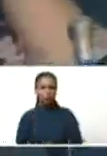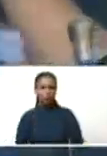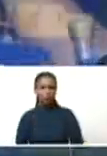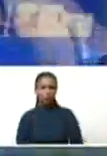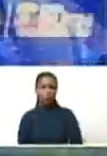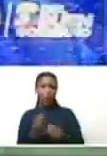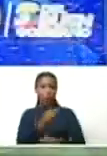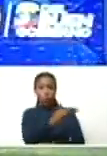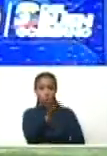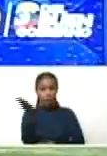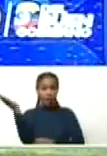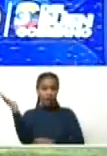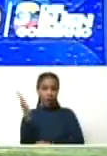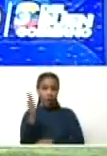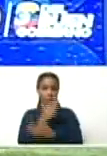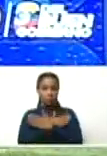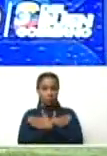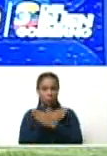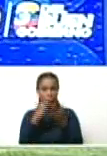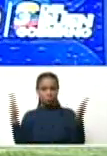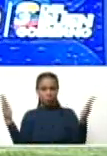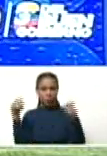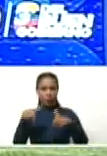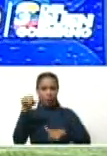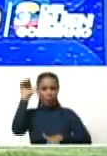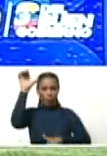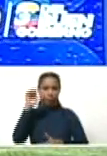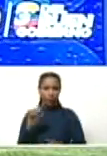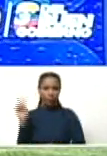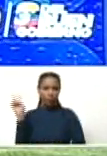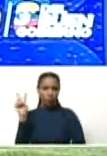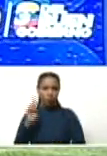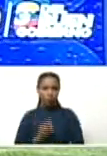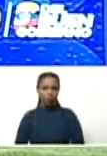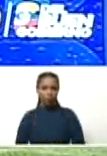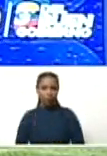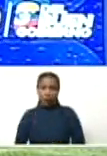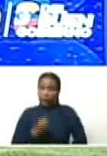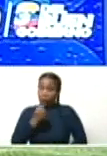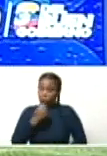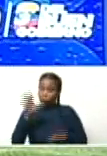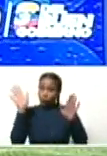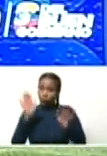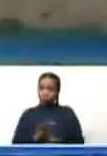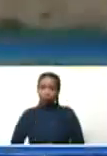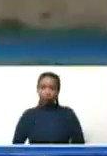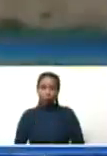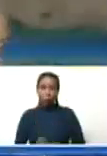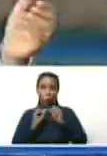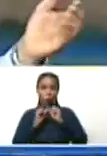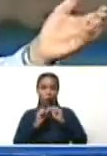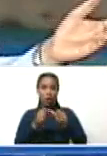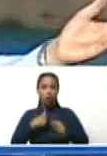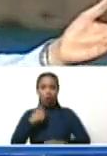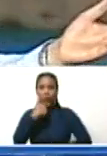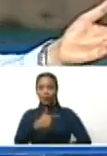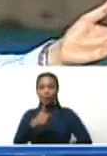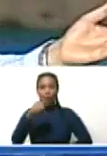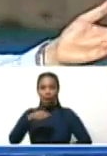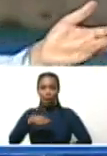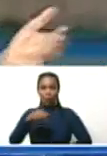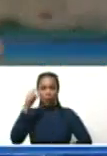para que ustedes vengan a servir a la patria. Y así, bueno, siguen, yo le decía en estos días a